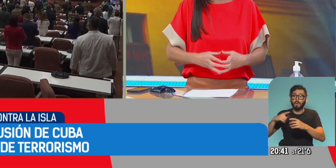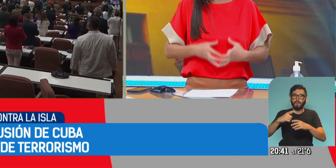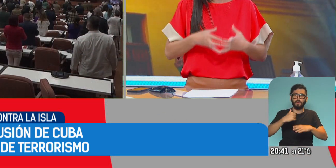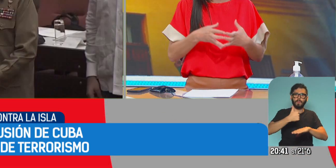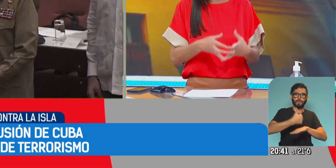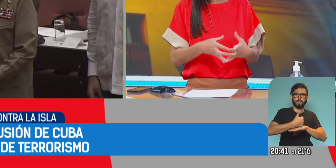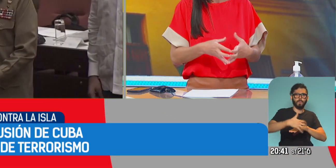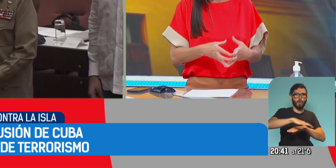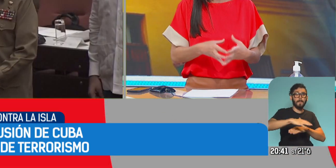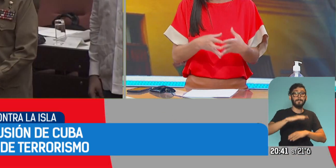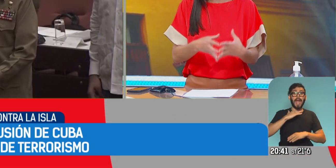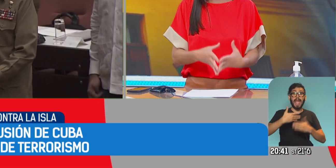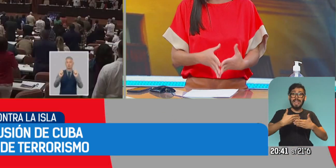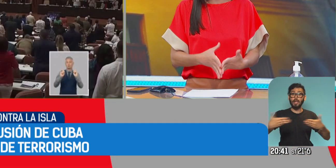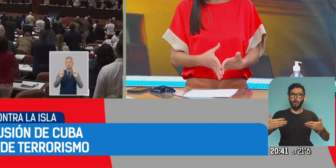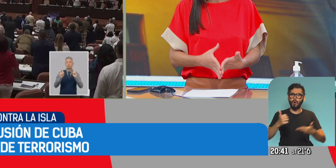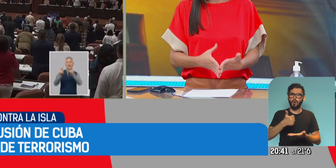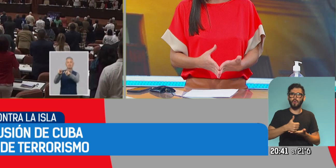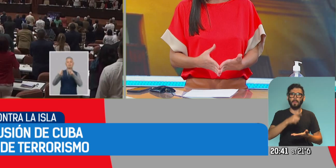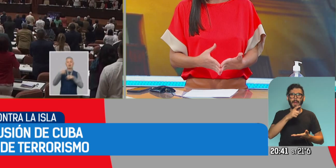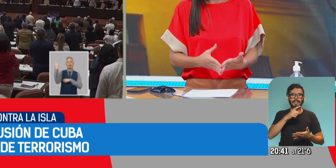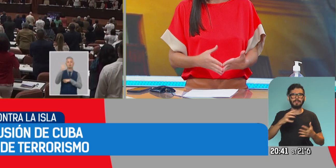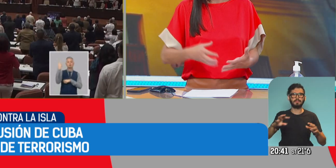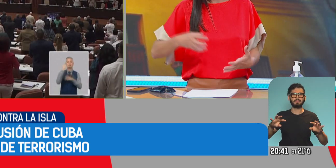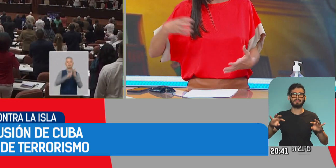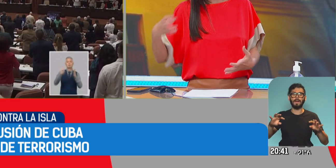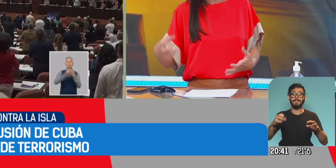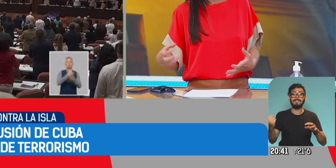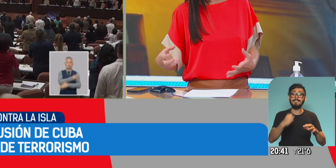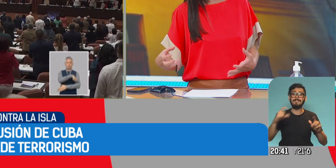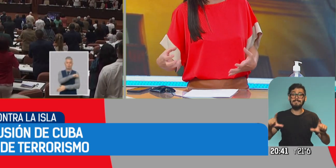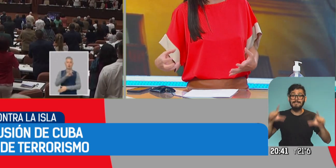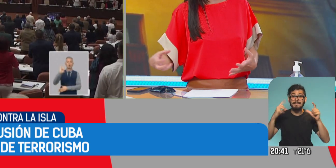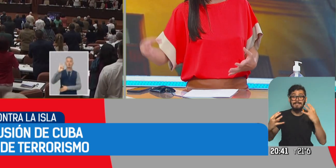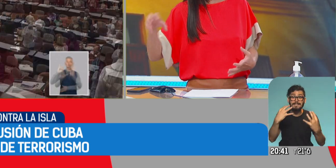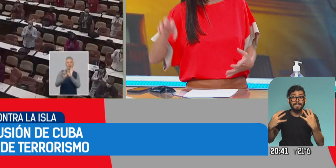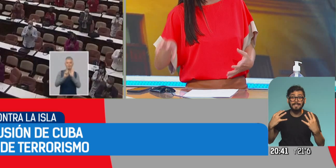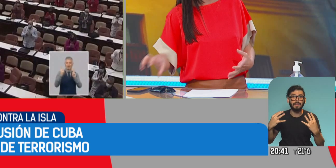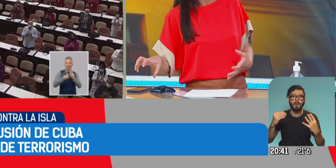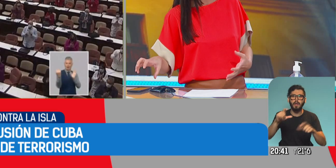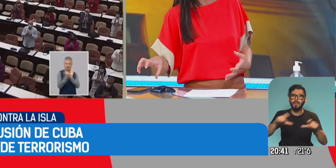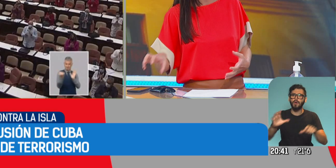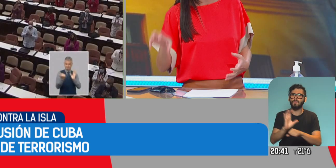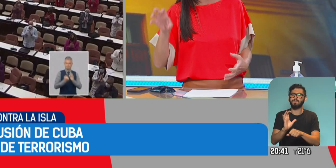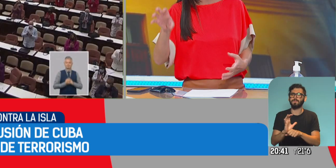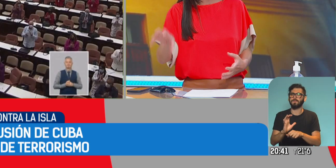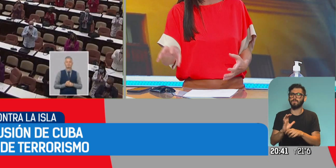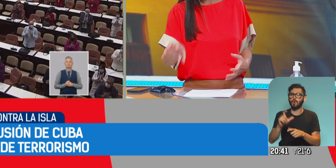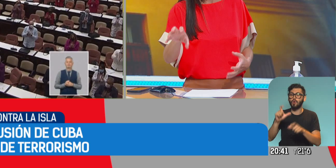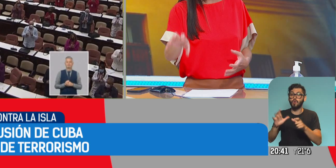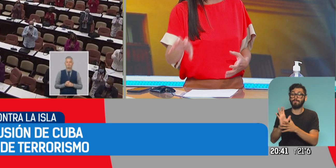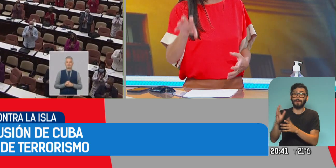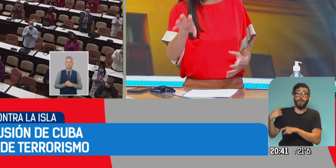una reafirmación de ese electorado de más ultraconservador, también latino, ¿no? Como que